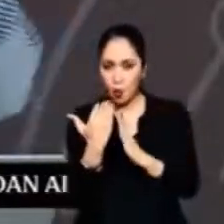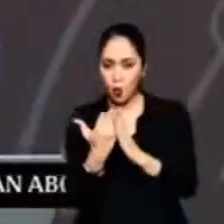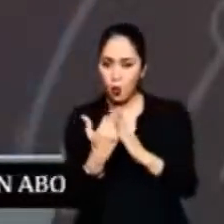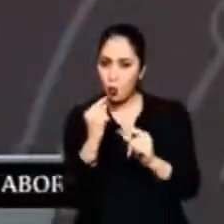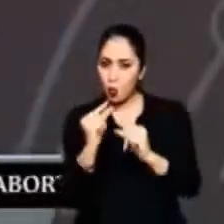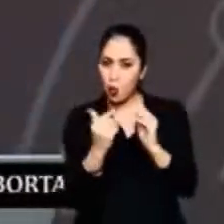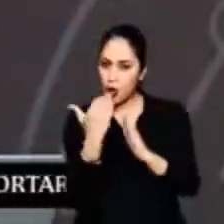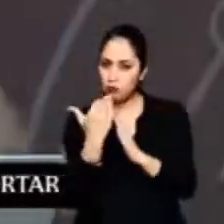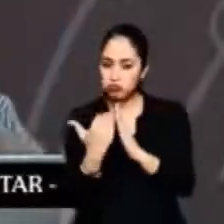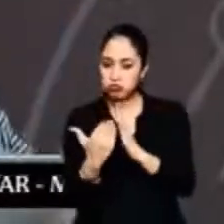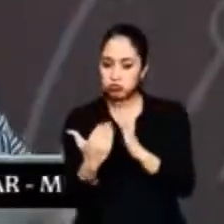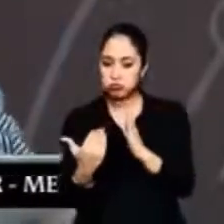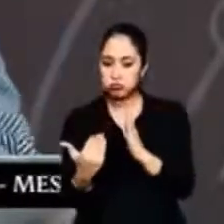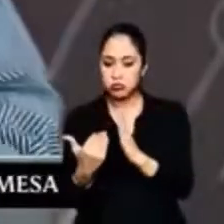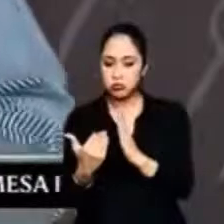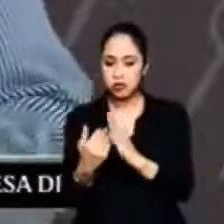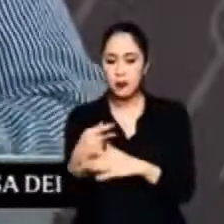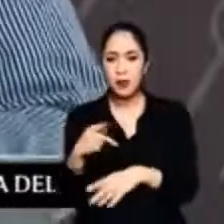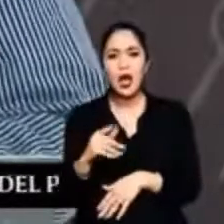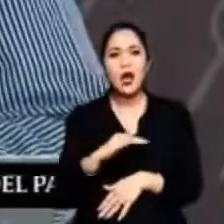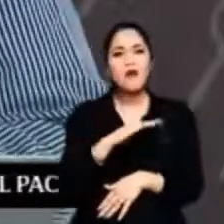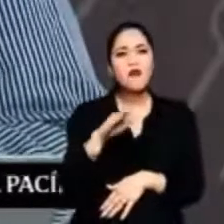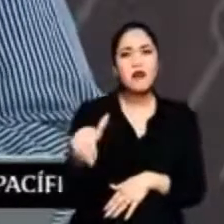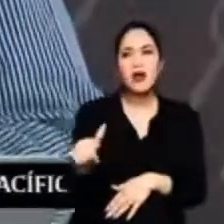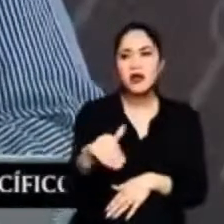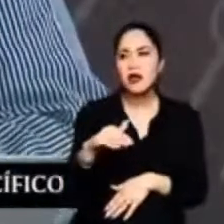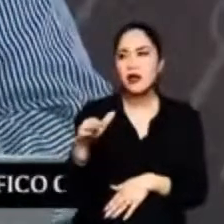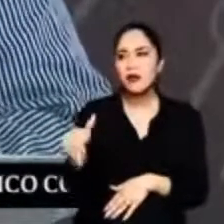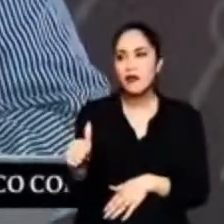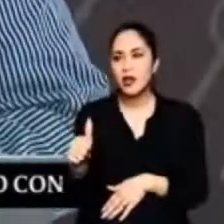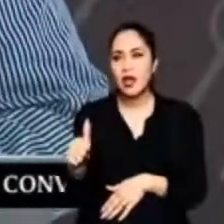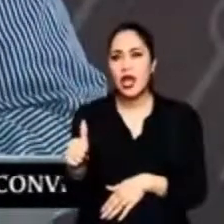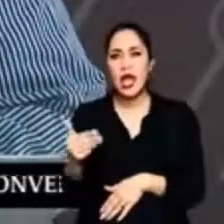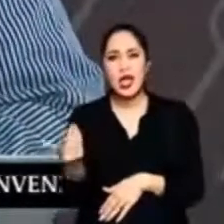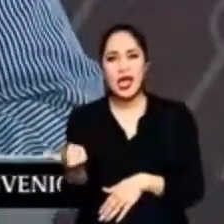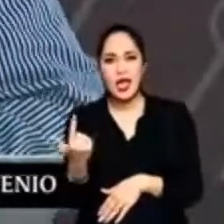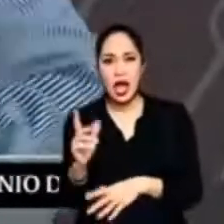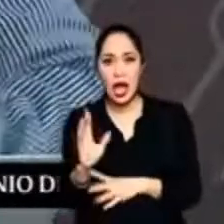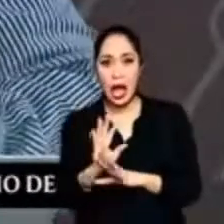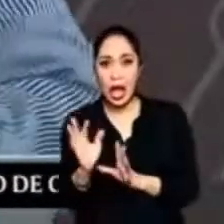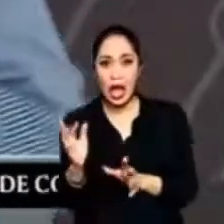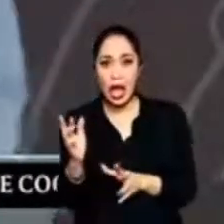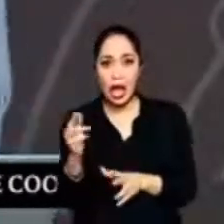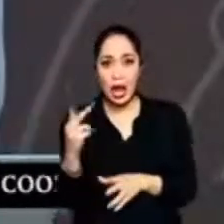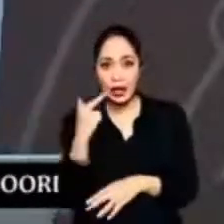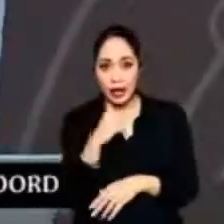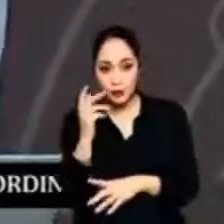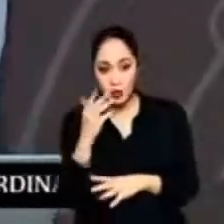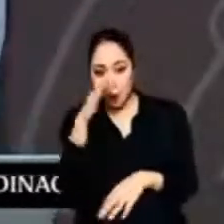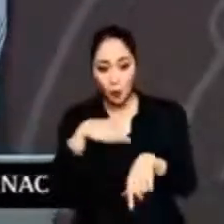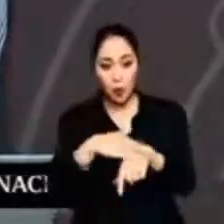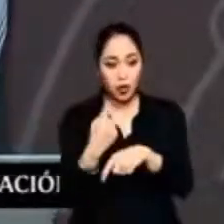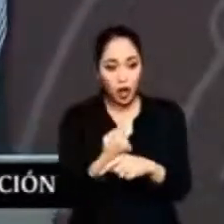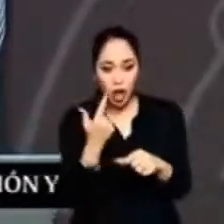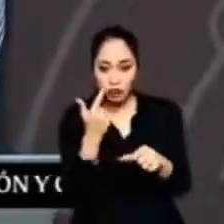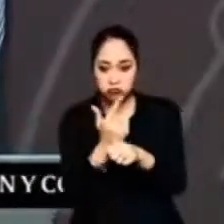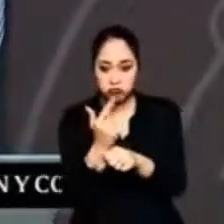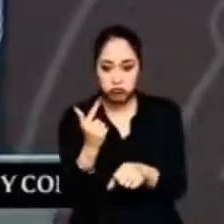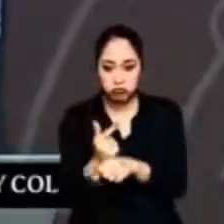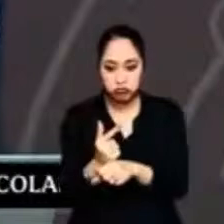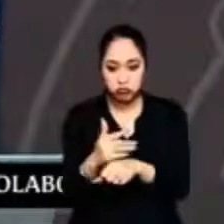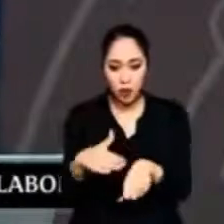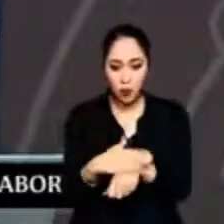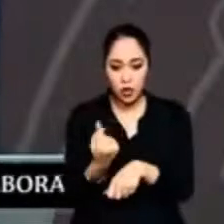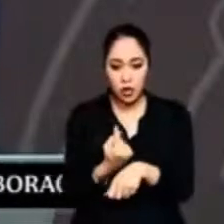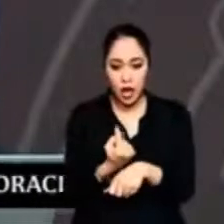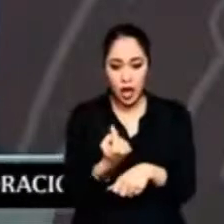El tema de los fallecimientos a veces no es un indicador que fácilmente le pueden dar seguimiento, porque hay un día que te dicen que hay